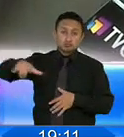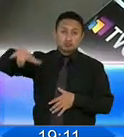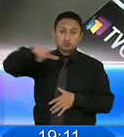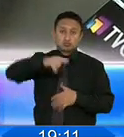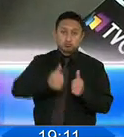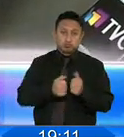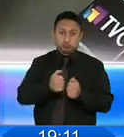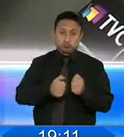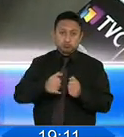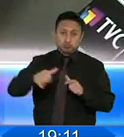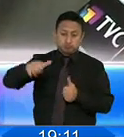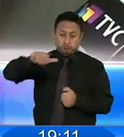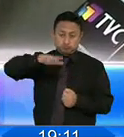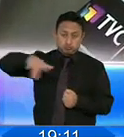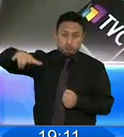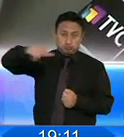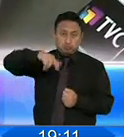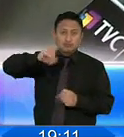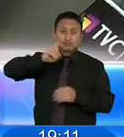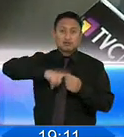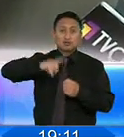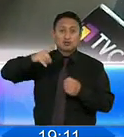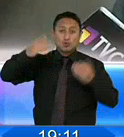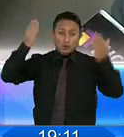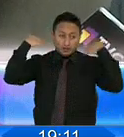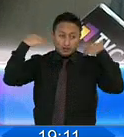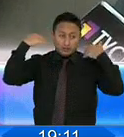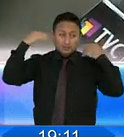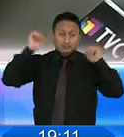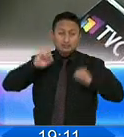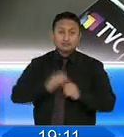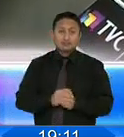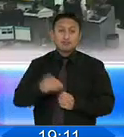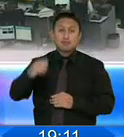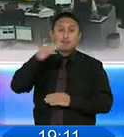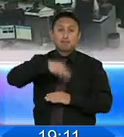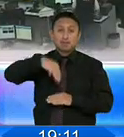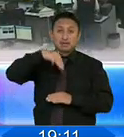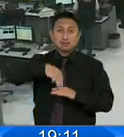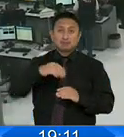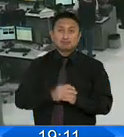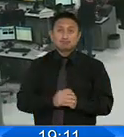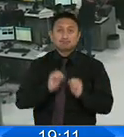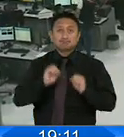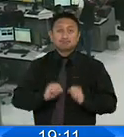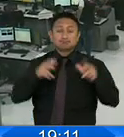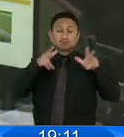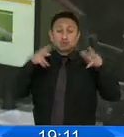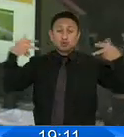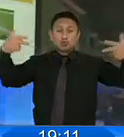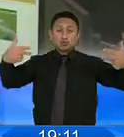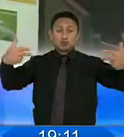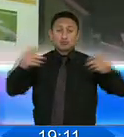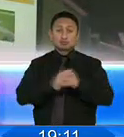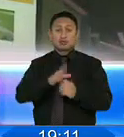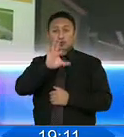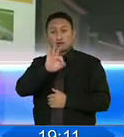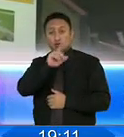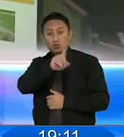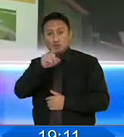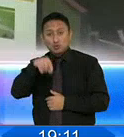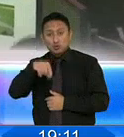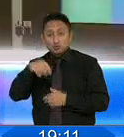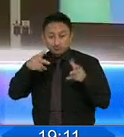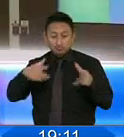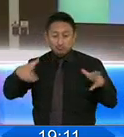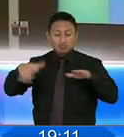las ciudades más complejas, que son Quito, Guayaquil, y también en la provincia de Manabí. Además, las cámaras del EQ 911 estarán activas y coordinarán